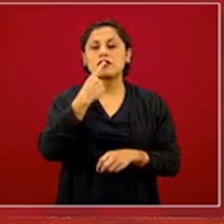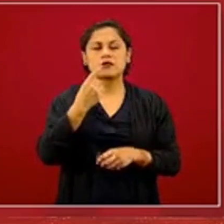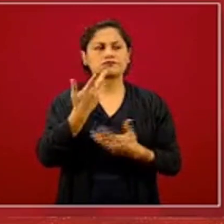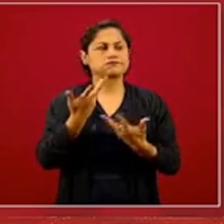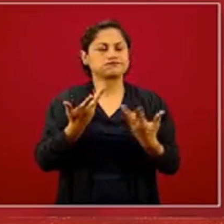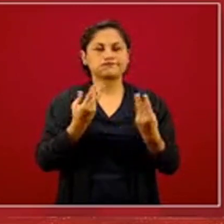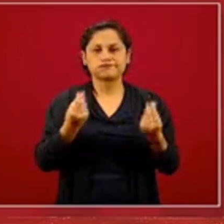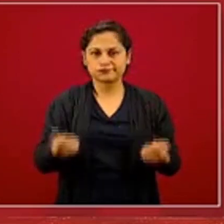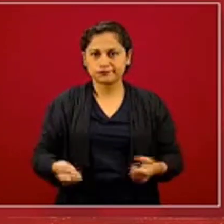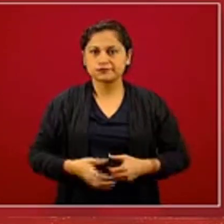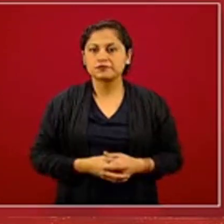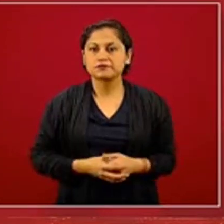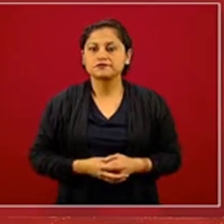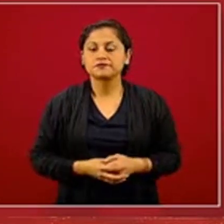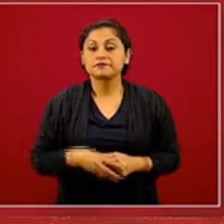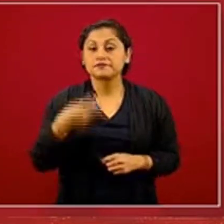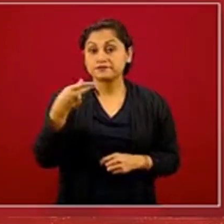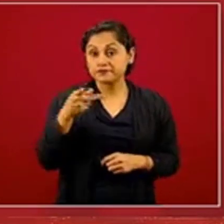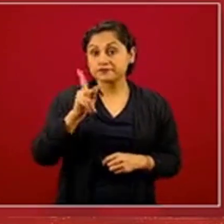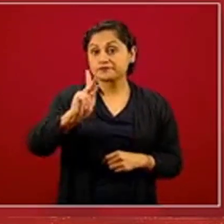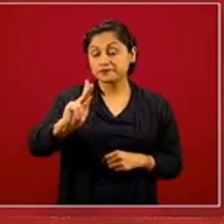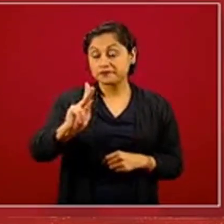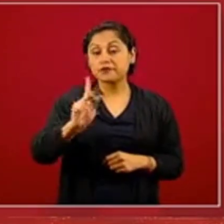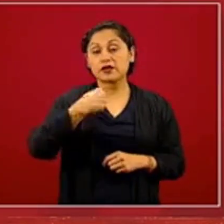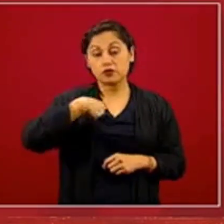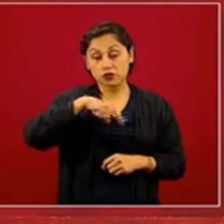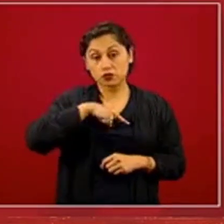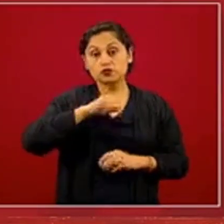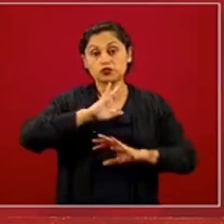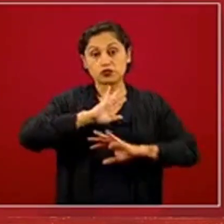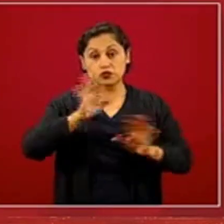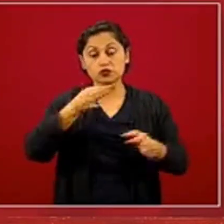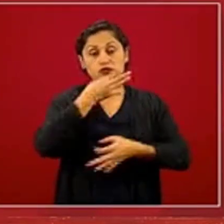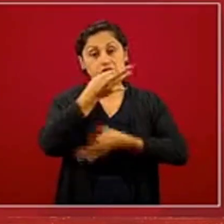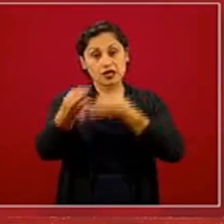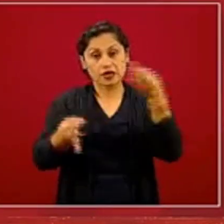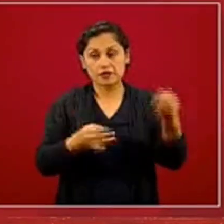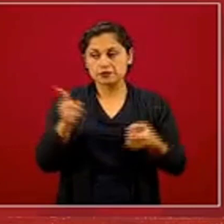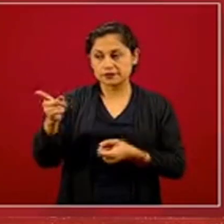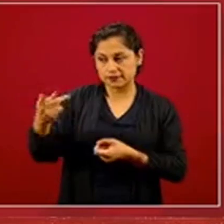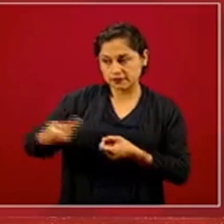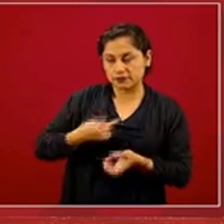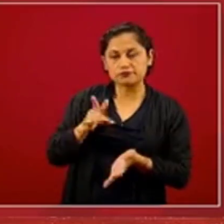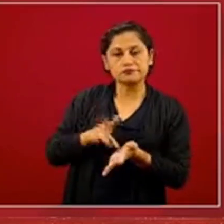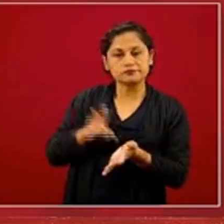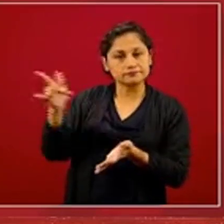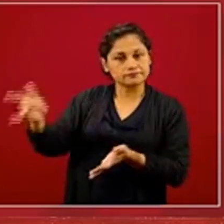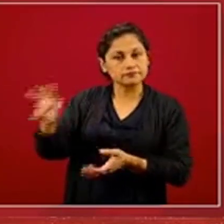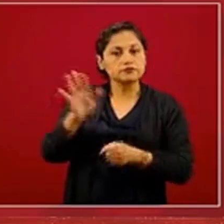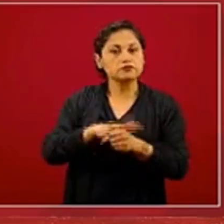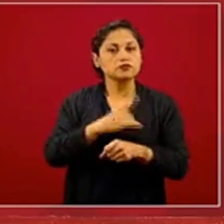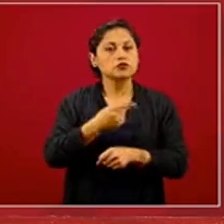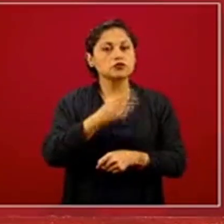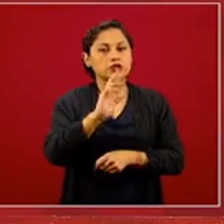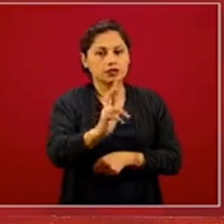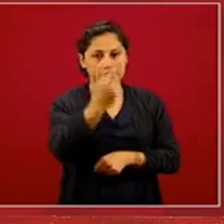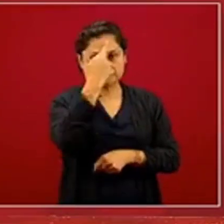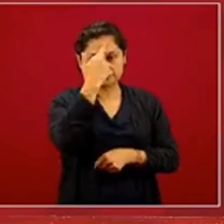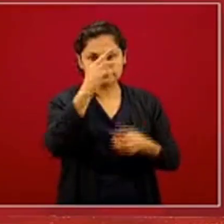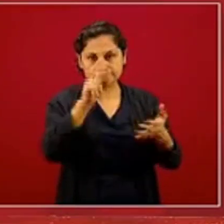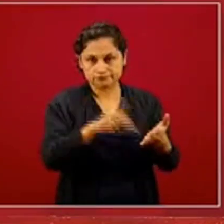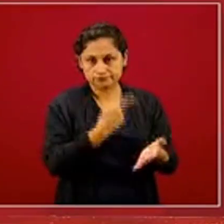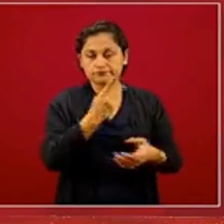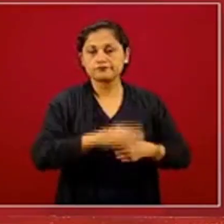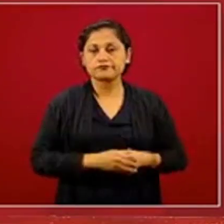Pero, como hemos dicho, y le agradezco nuevamente porque nos da pie a recordarlo, esta es una enfermedad que